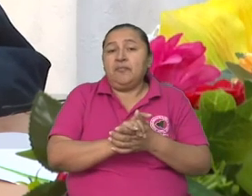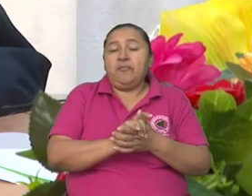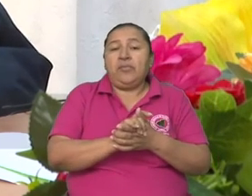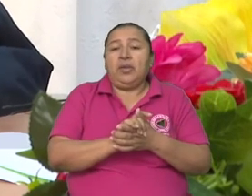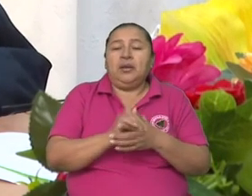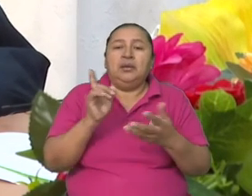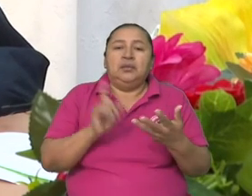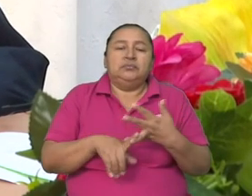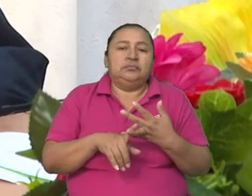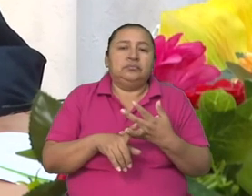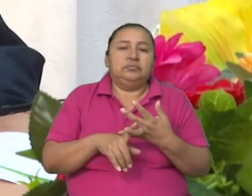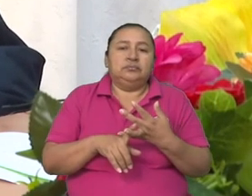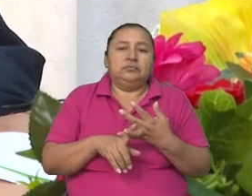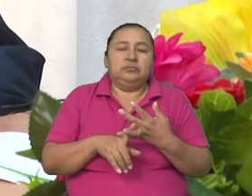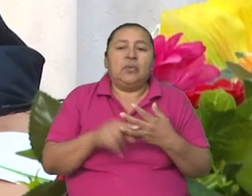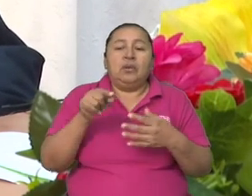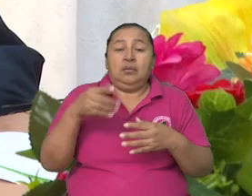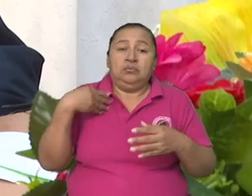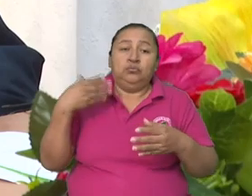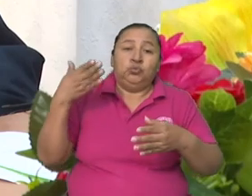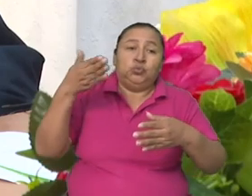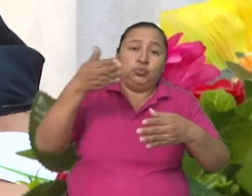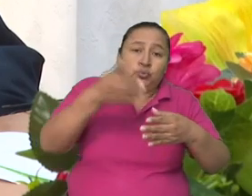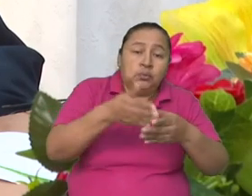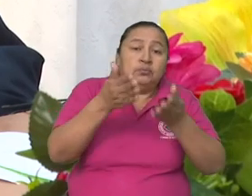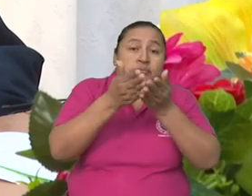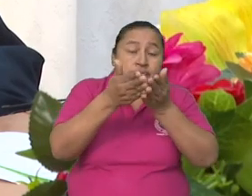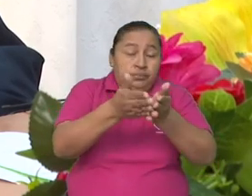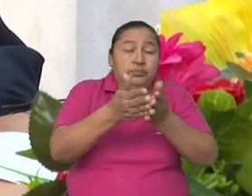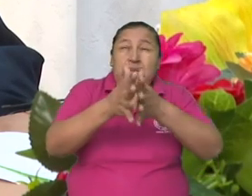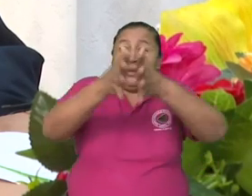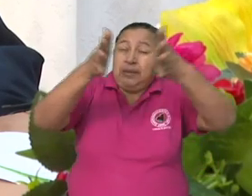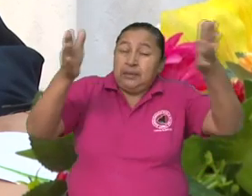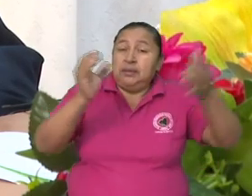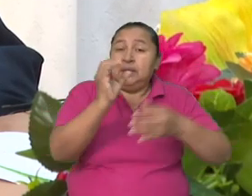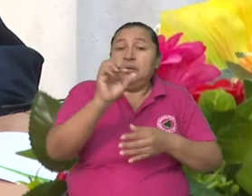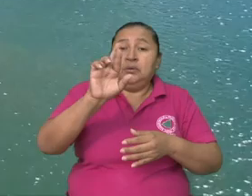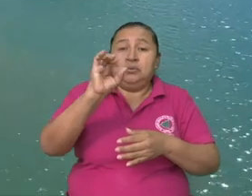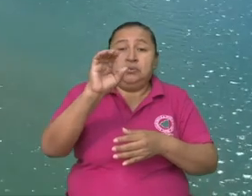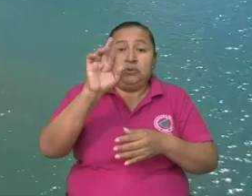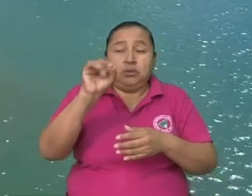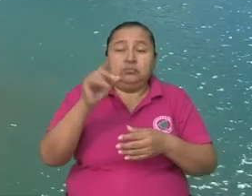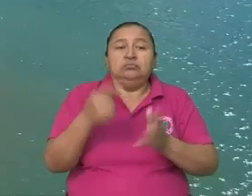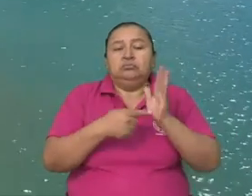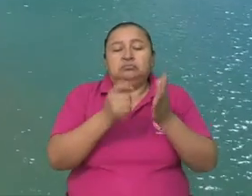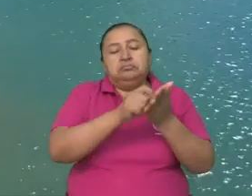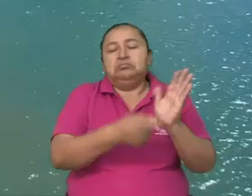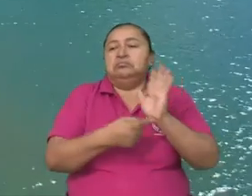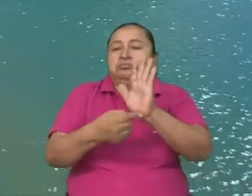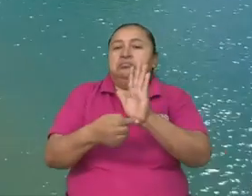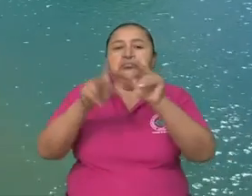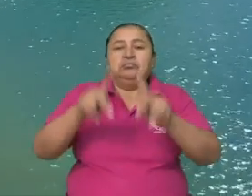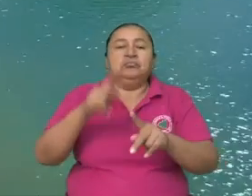En lo que respecta a la terminal de crucero, se la presentamos a los coreanos.